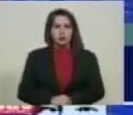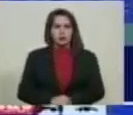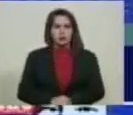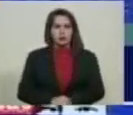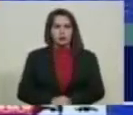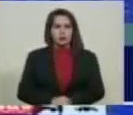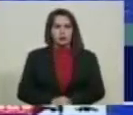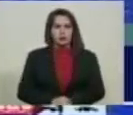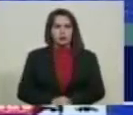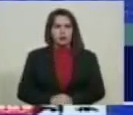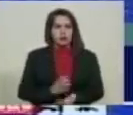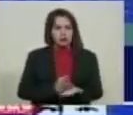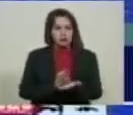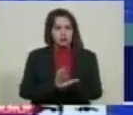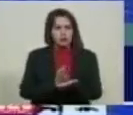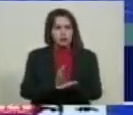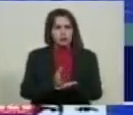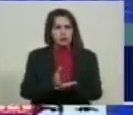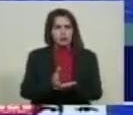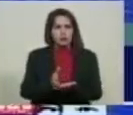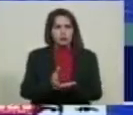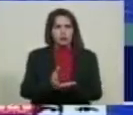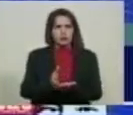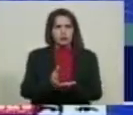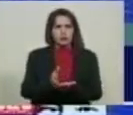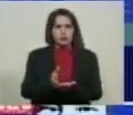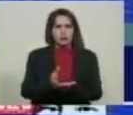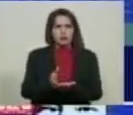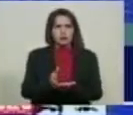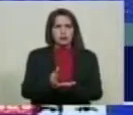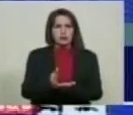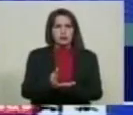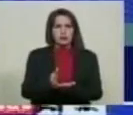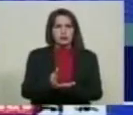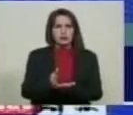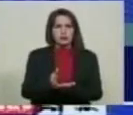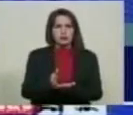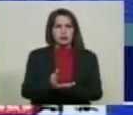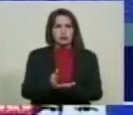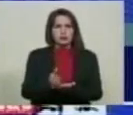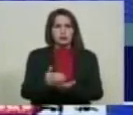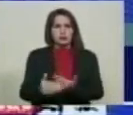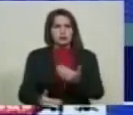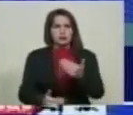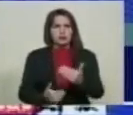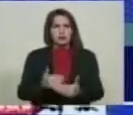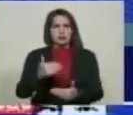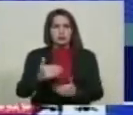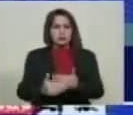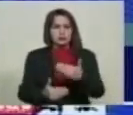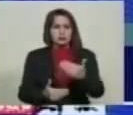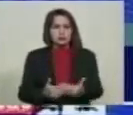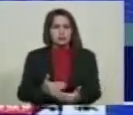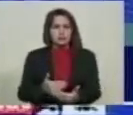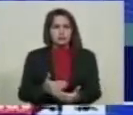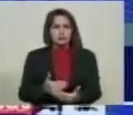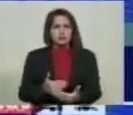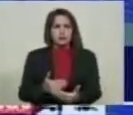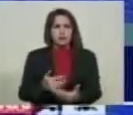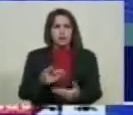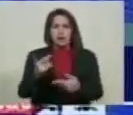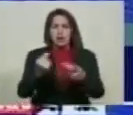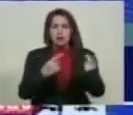permita encaminarnos como hemos empezado a encaminarnos con el programa de recuperación